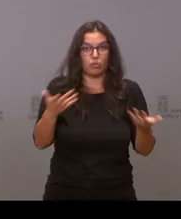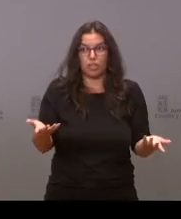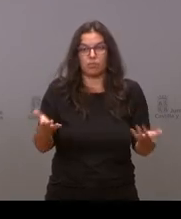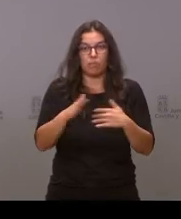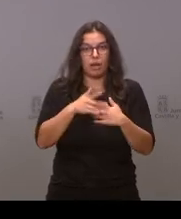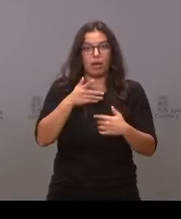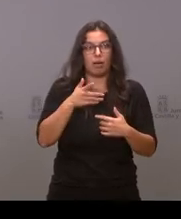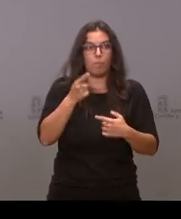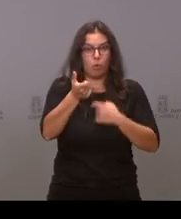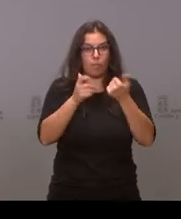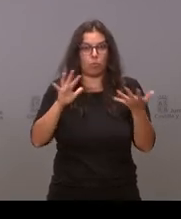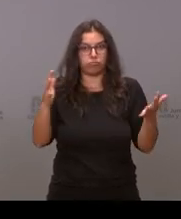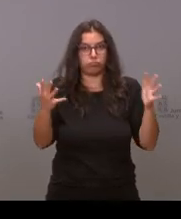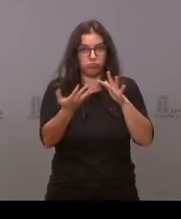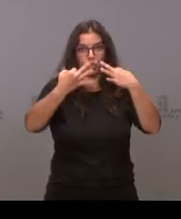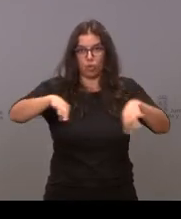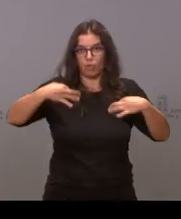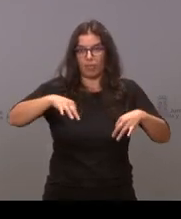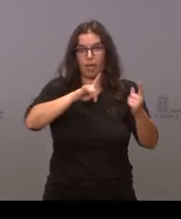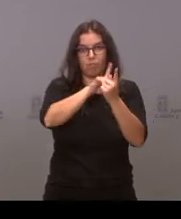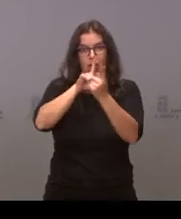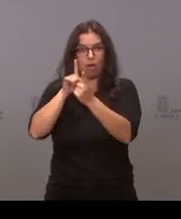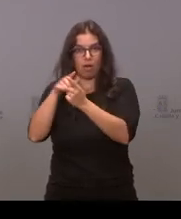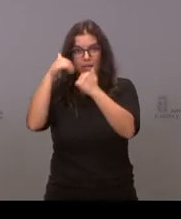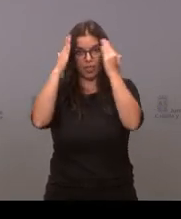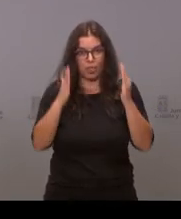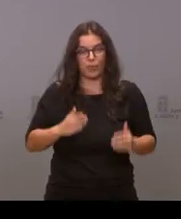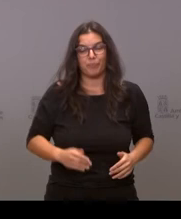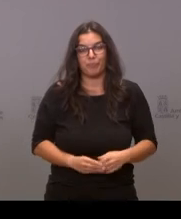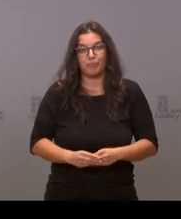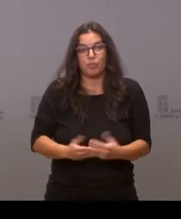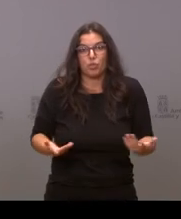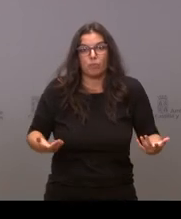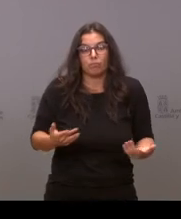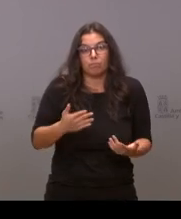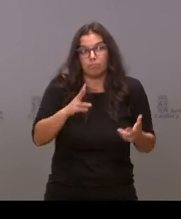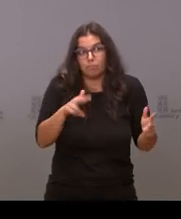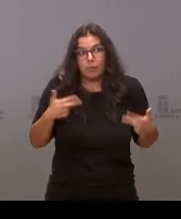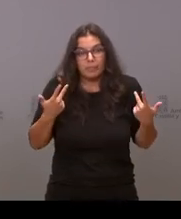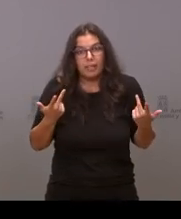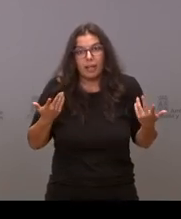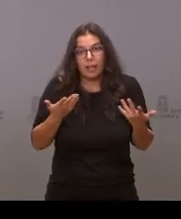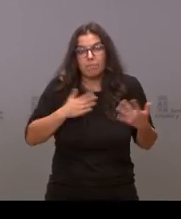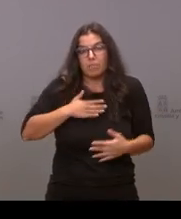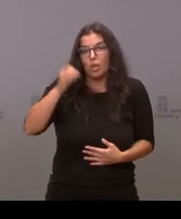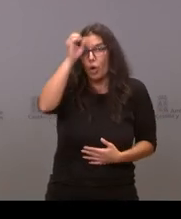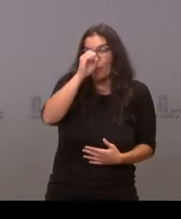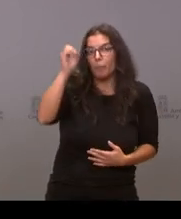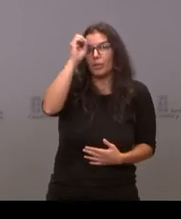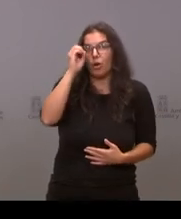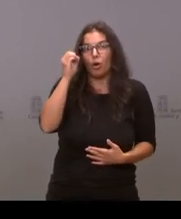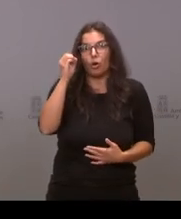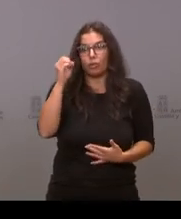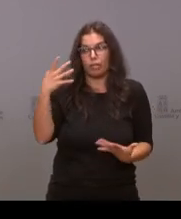con normalidad la presencialidad yo creo que es bueno me van a permitir mi opinión es que vamos